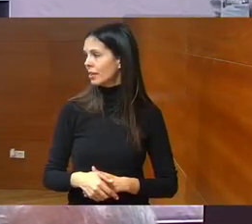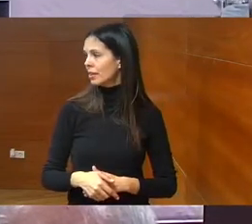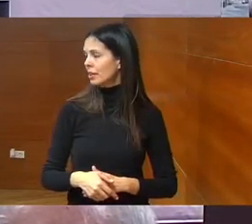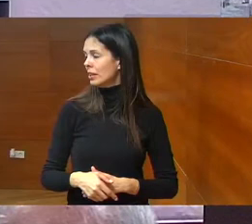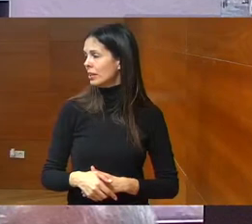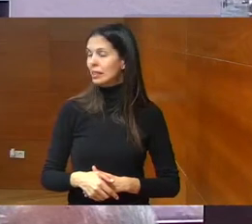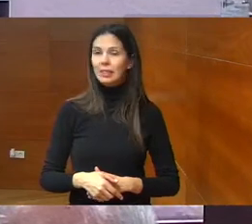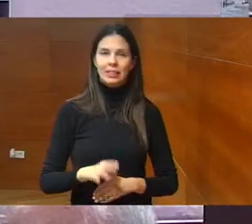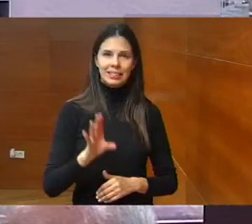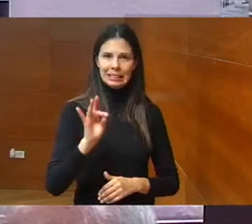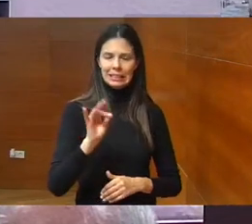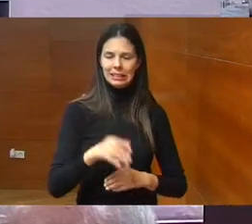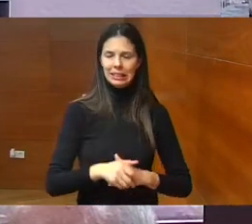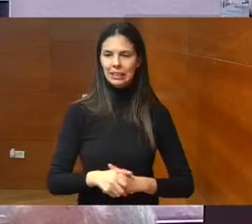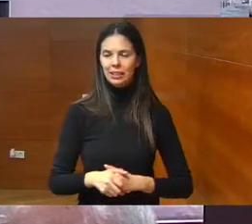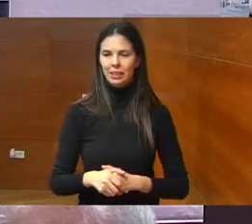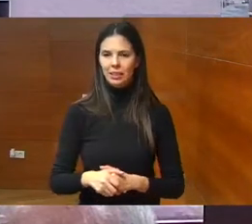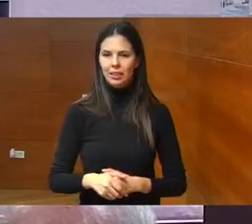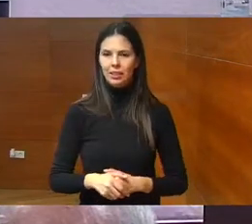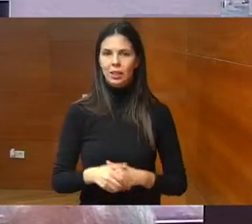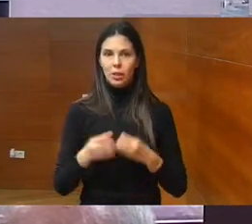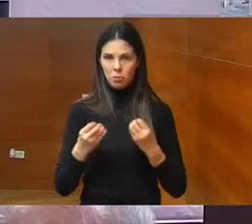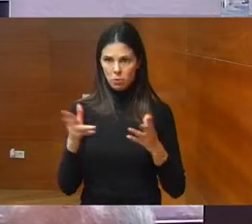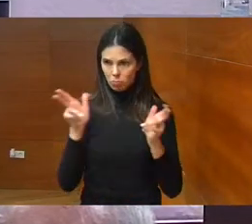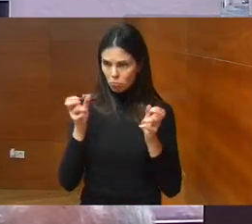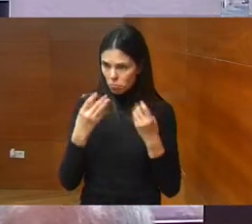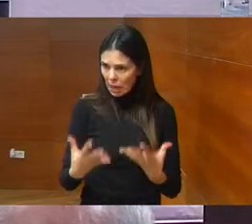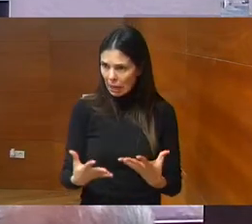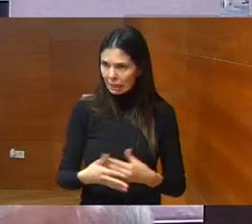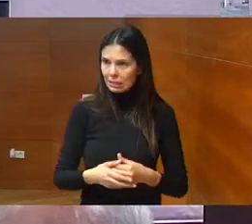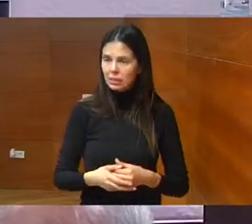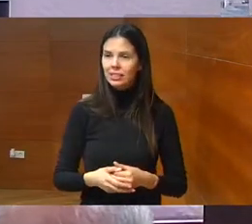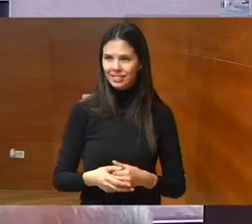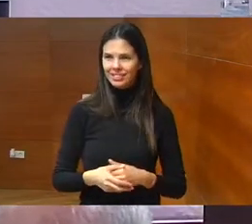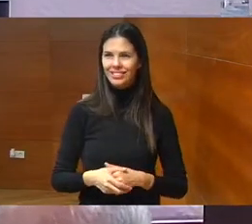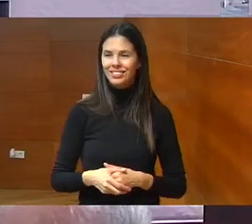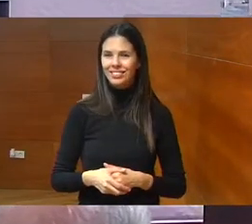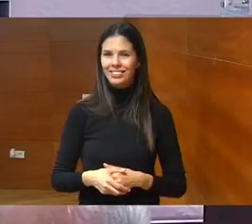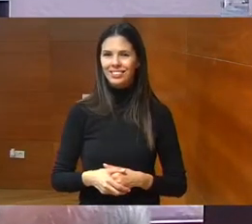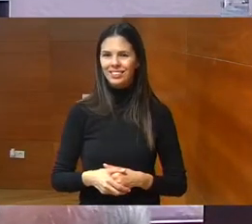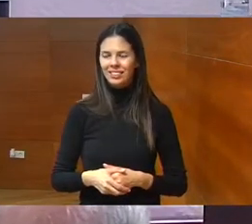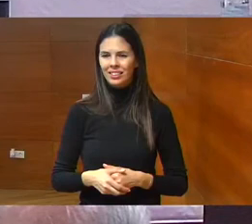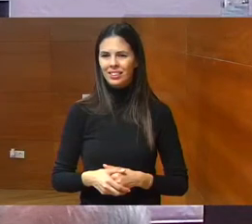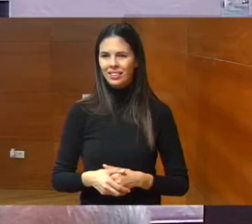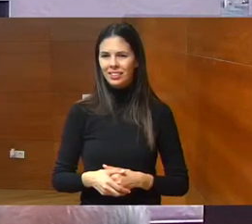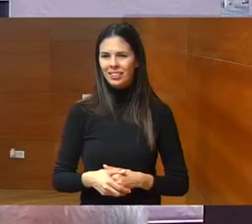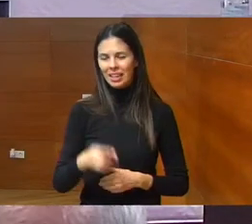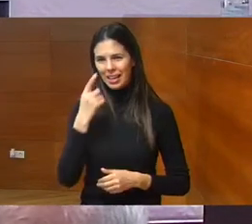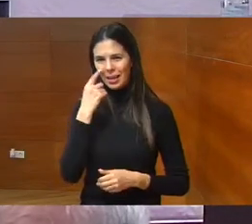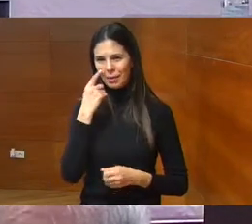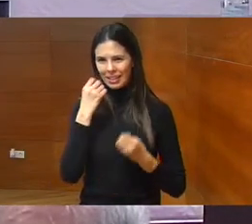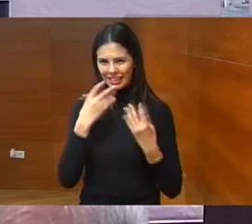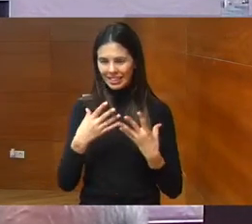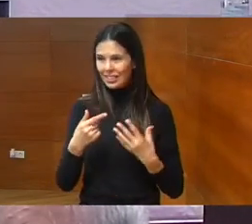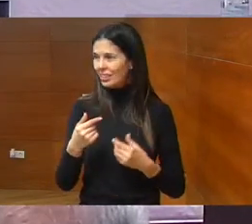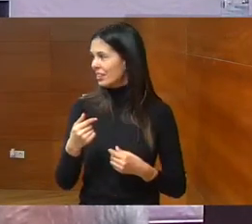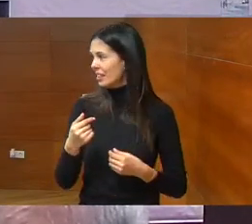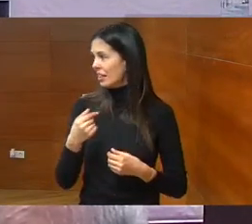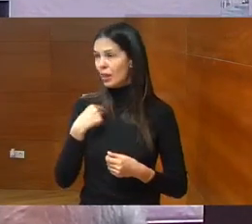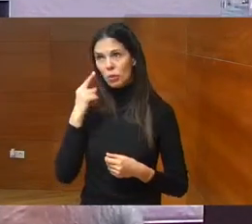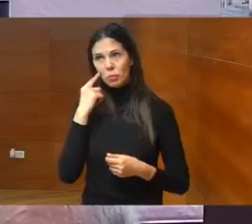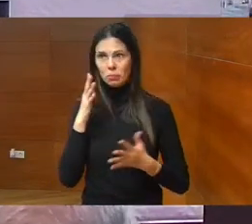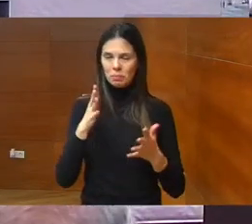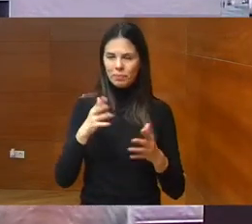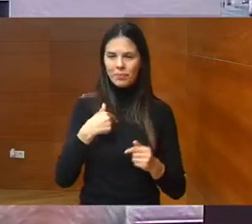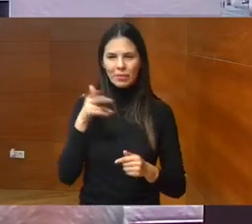bueno se me escoltado voy quedando ve sorda es coito Pero